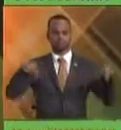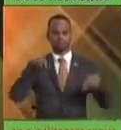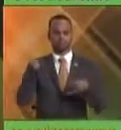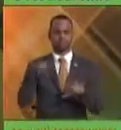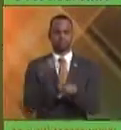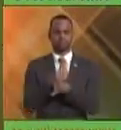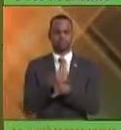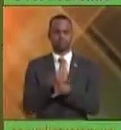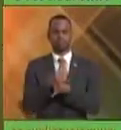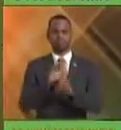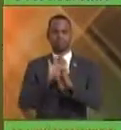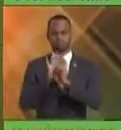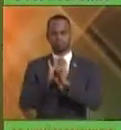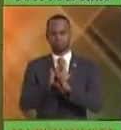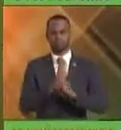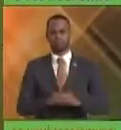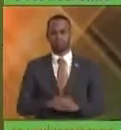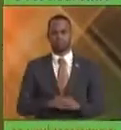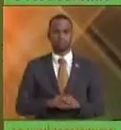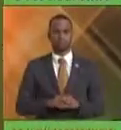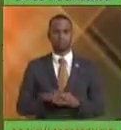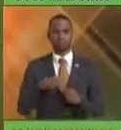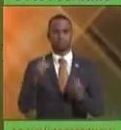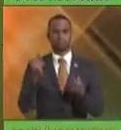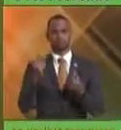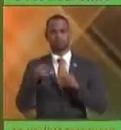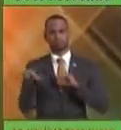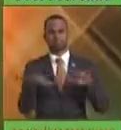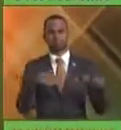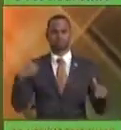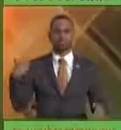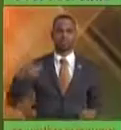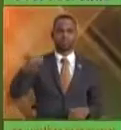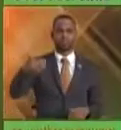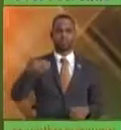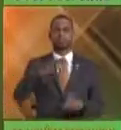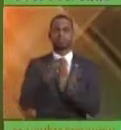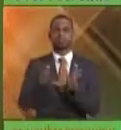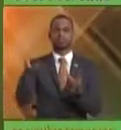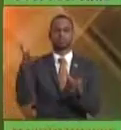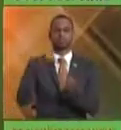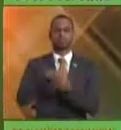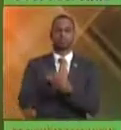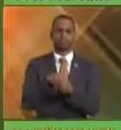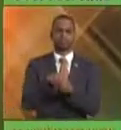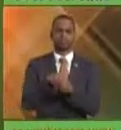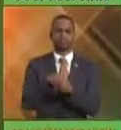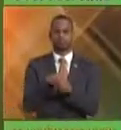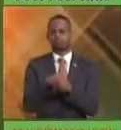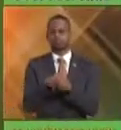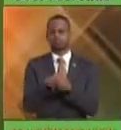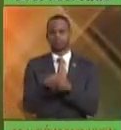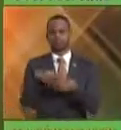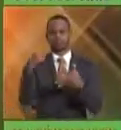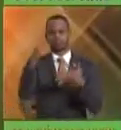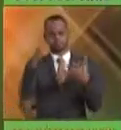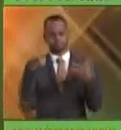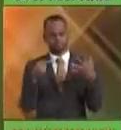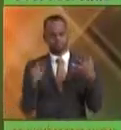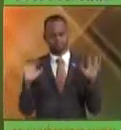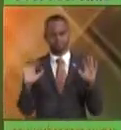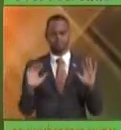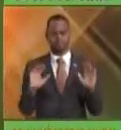por ejemplo llevamos a cabo prácticas de inclusión x y z